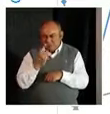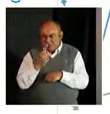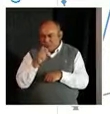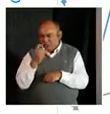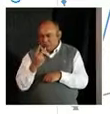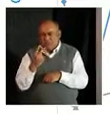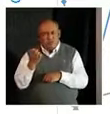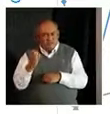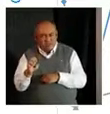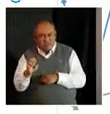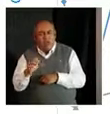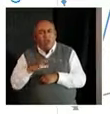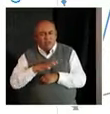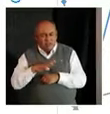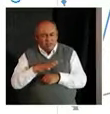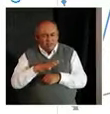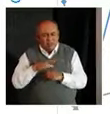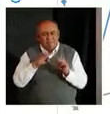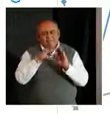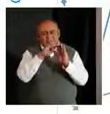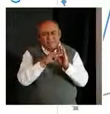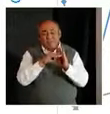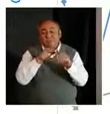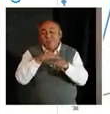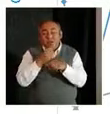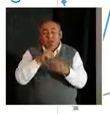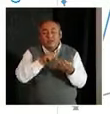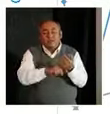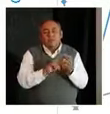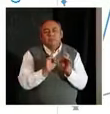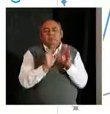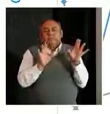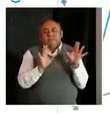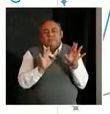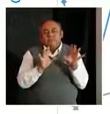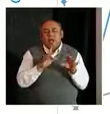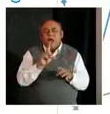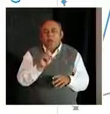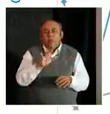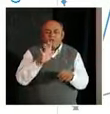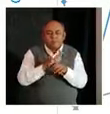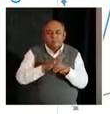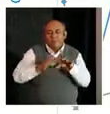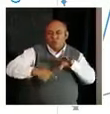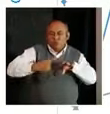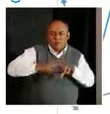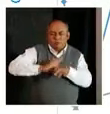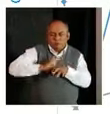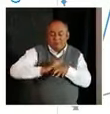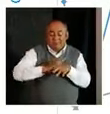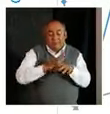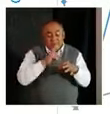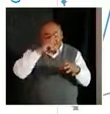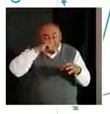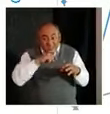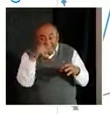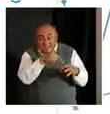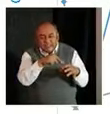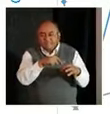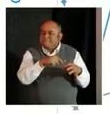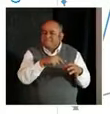enero debido a una falla que hubo en un equipo de bombeo que se arregló en ese día, pero fue